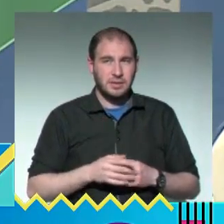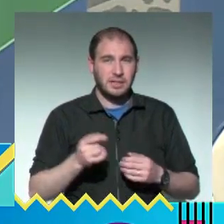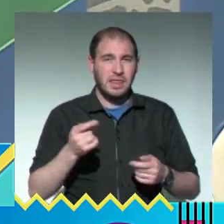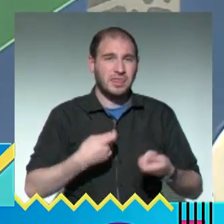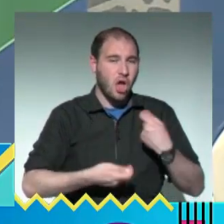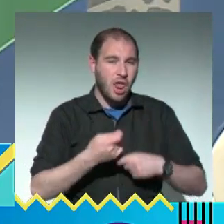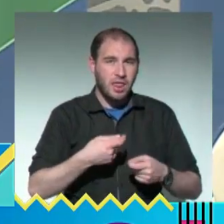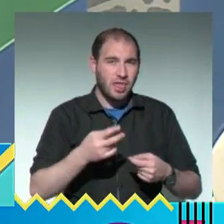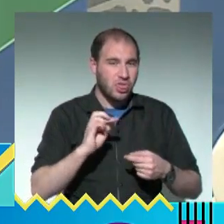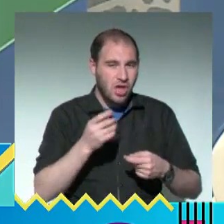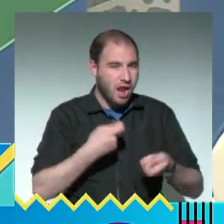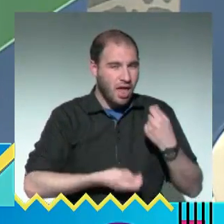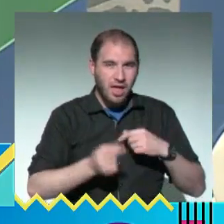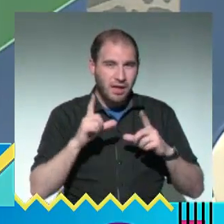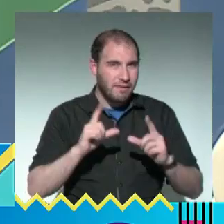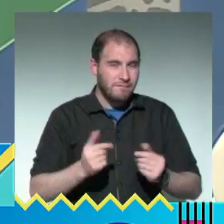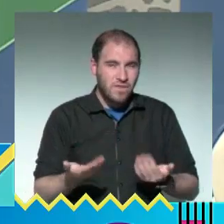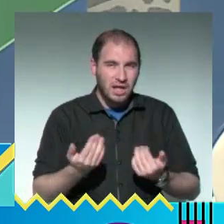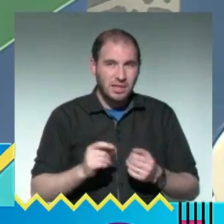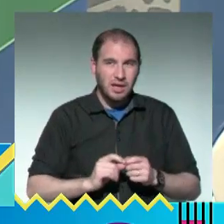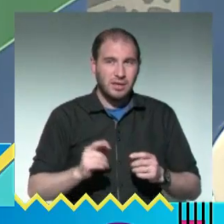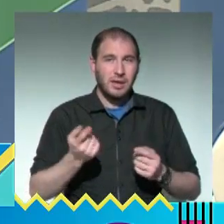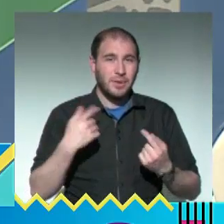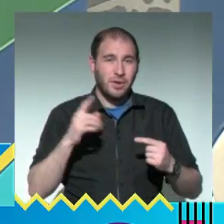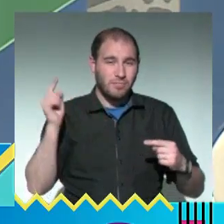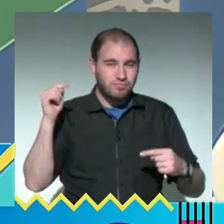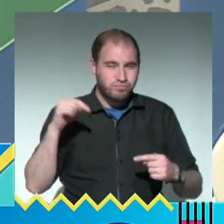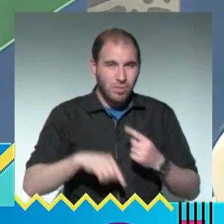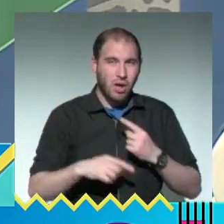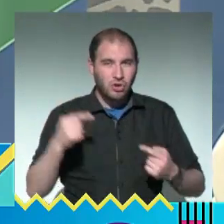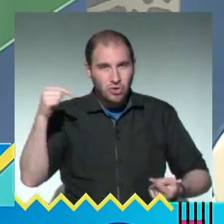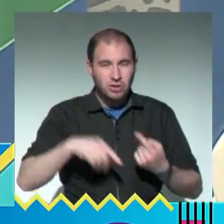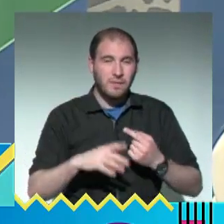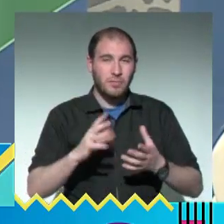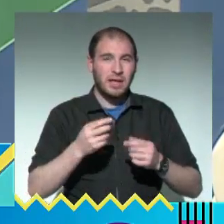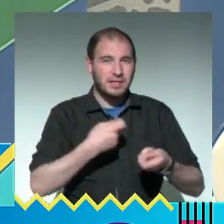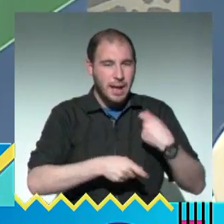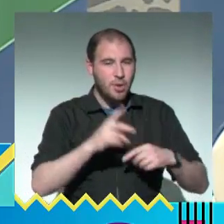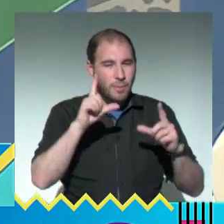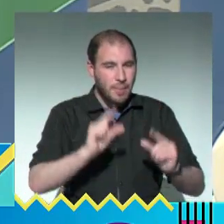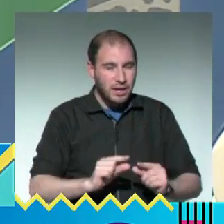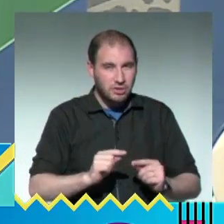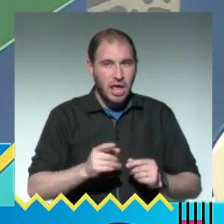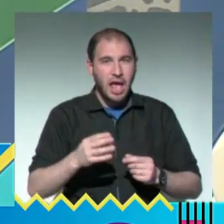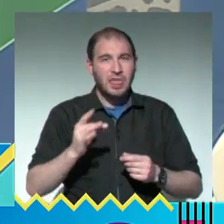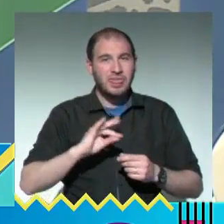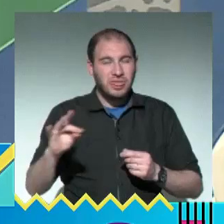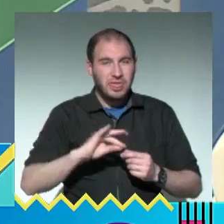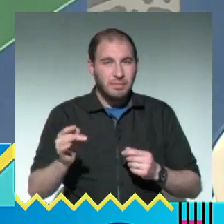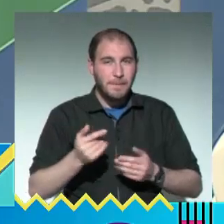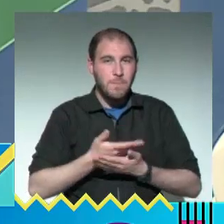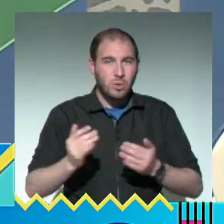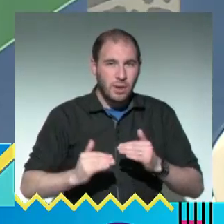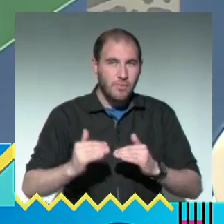cambiario. Iba por la misma escalera, pero bajando. El tipo de cambio real bajaba y el déficit fiscal y la deuda